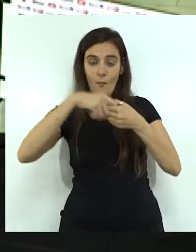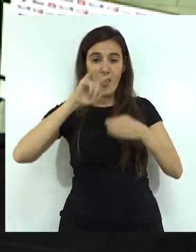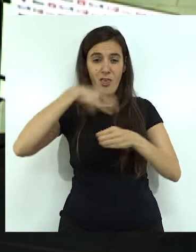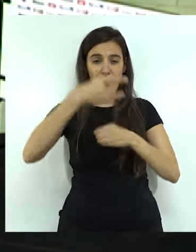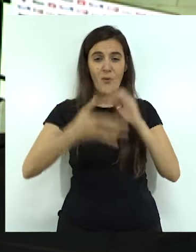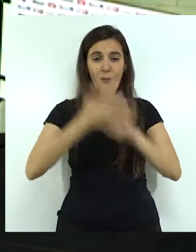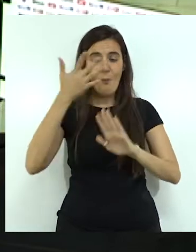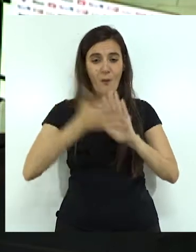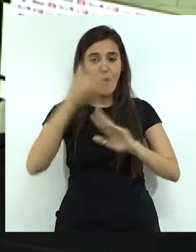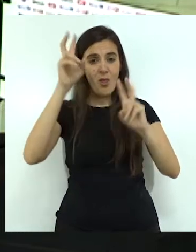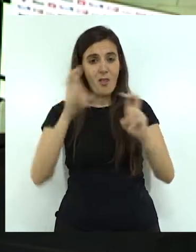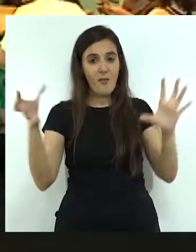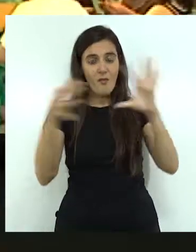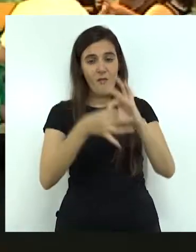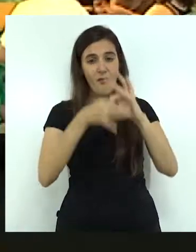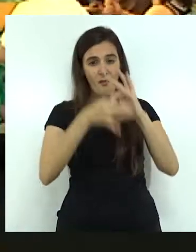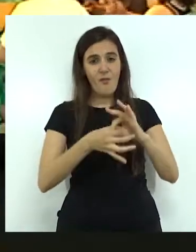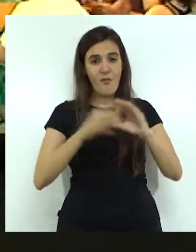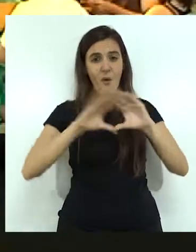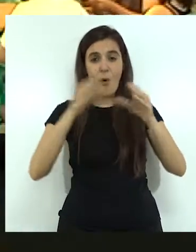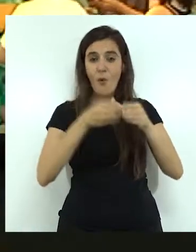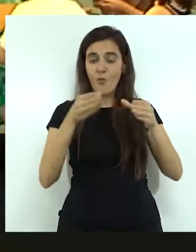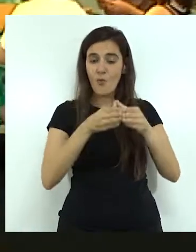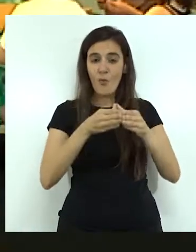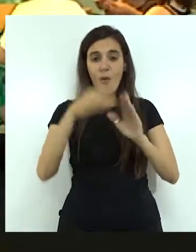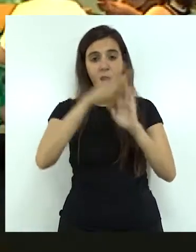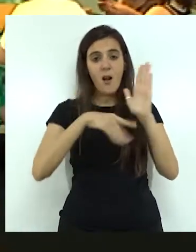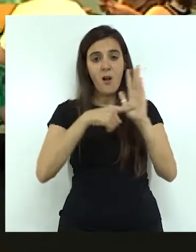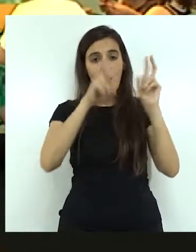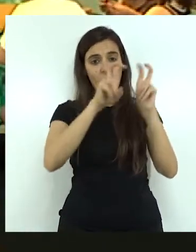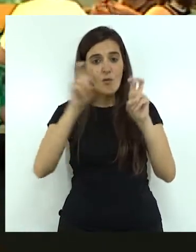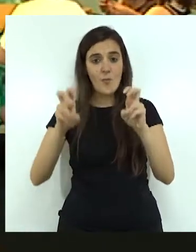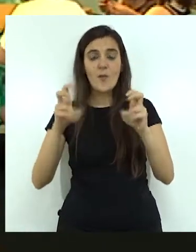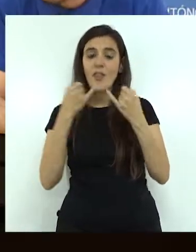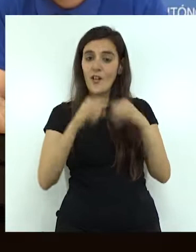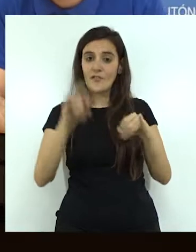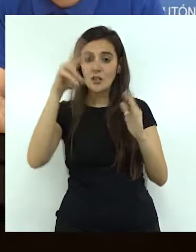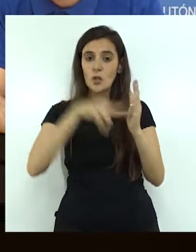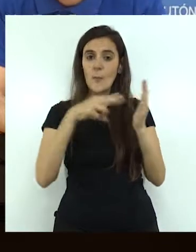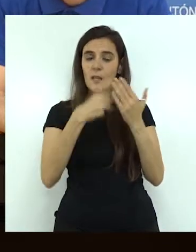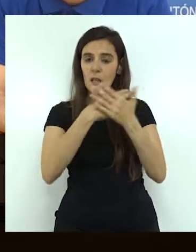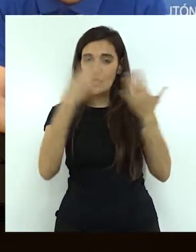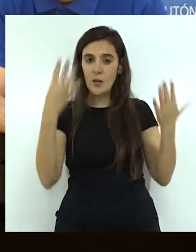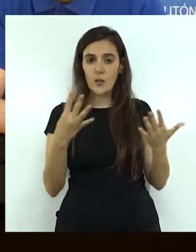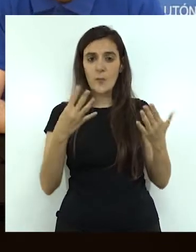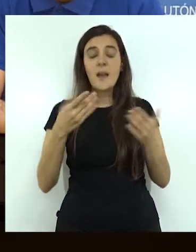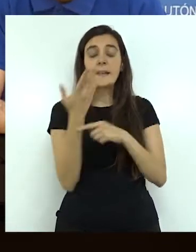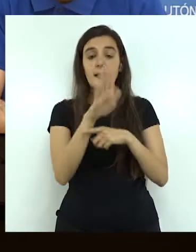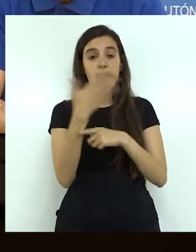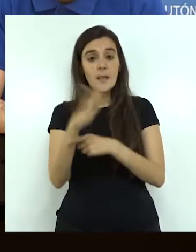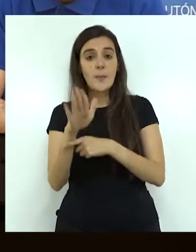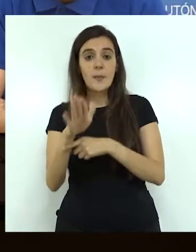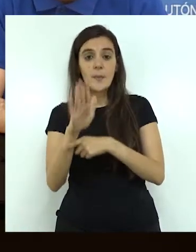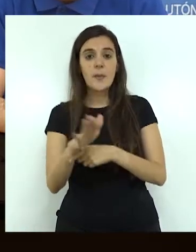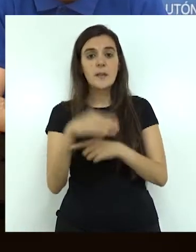con respecto a la anterior edición serán algunas de las novedades de la lan party 2019 que se ha presentado con la presencia del